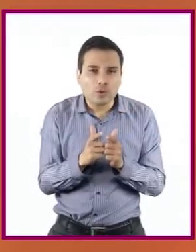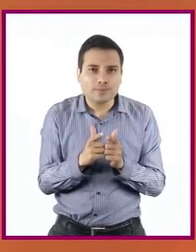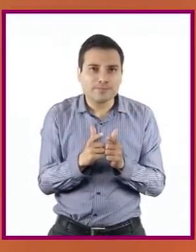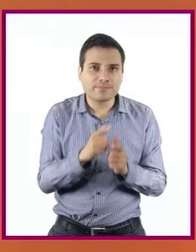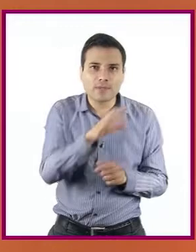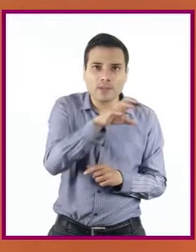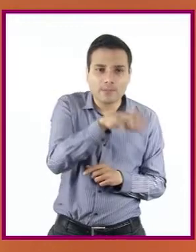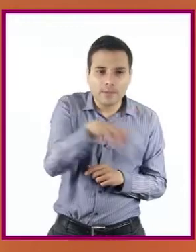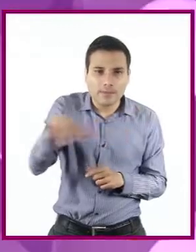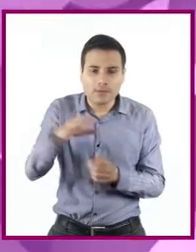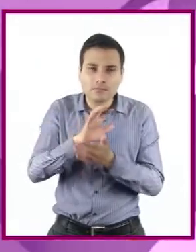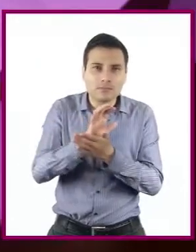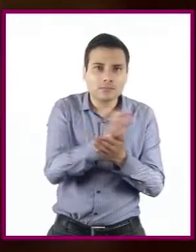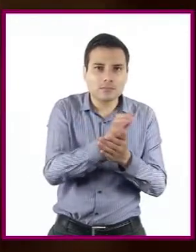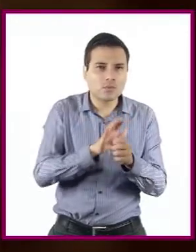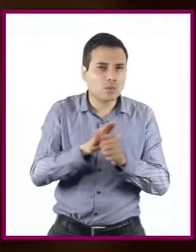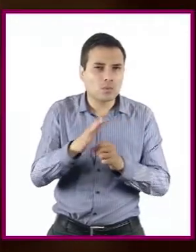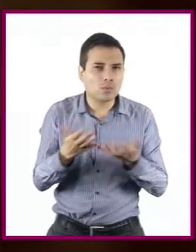por la discriminación?